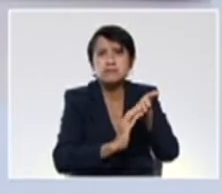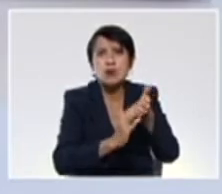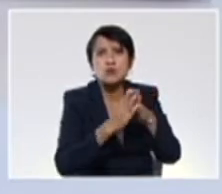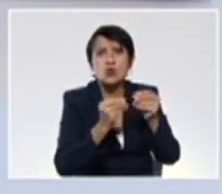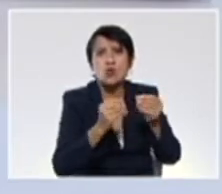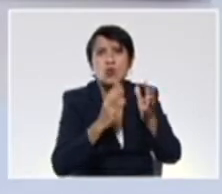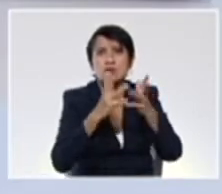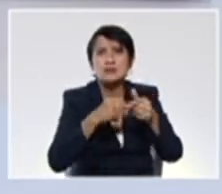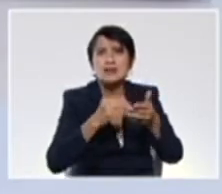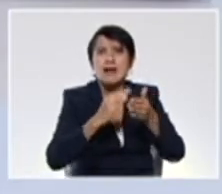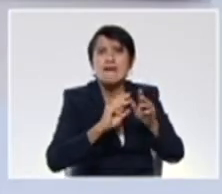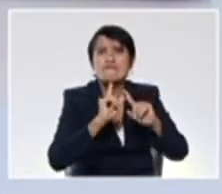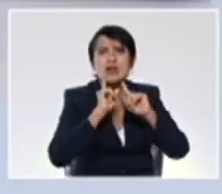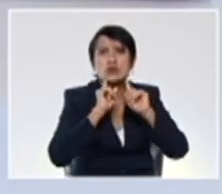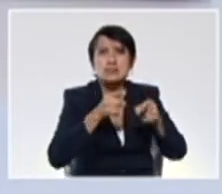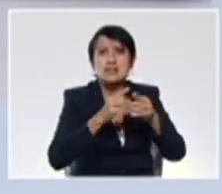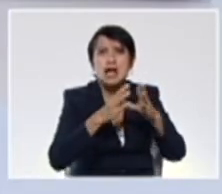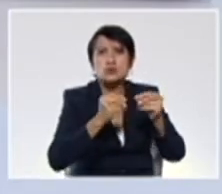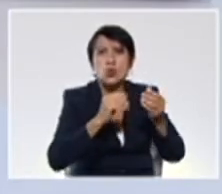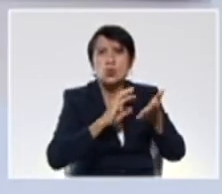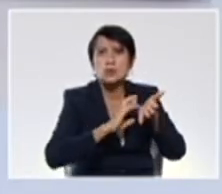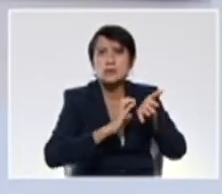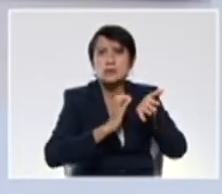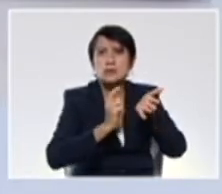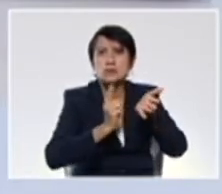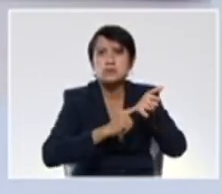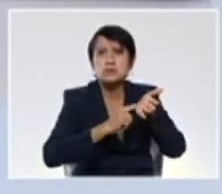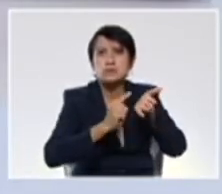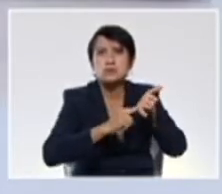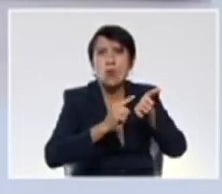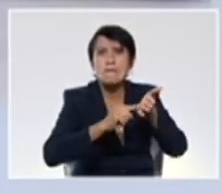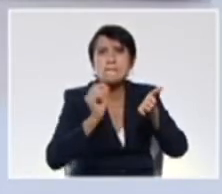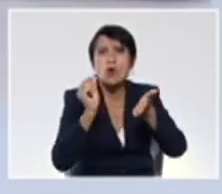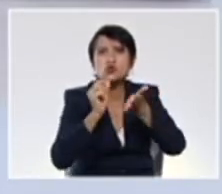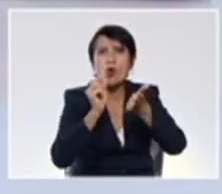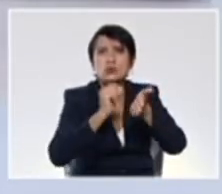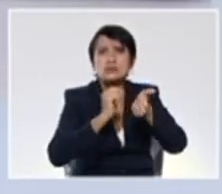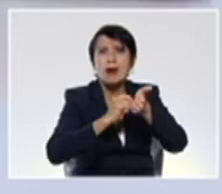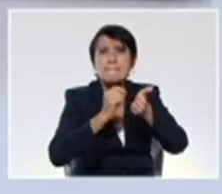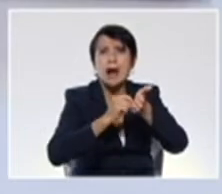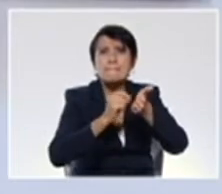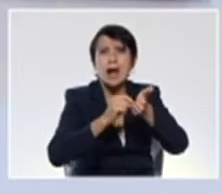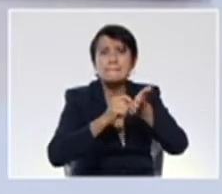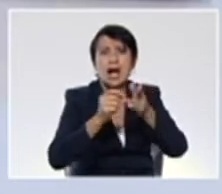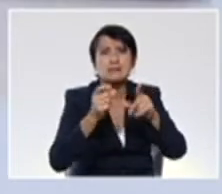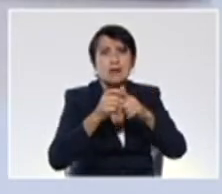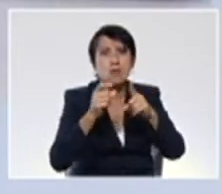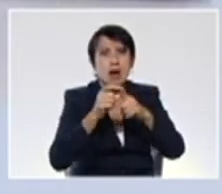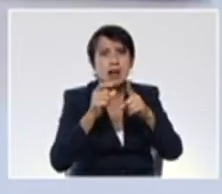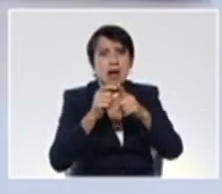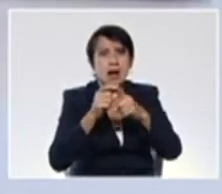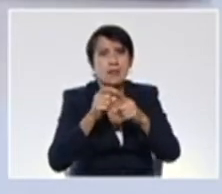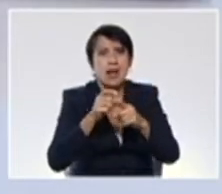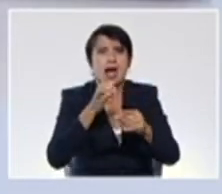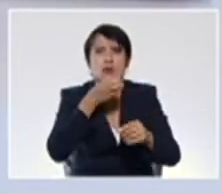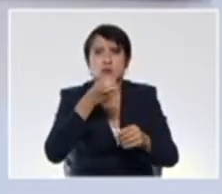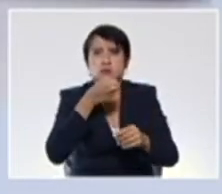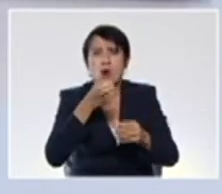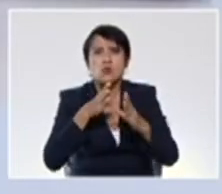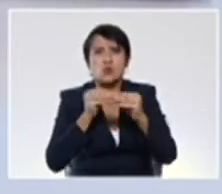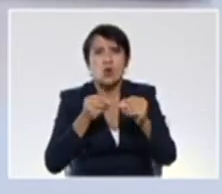que es ese shipeo, ese cruce que hacemos entre nuestras palabras criollas, nuestro castellano,